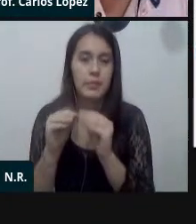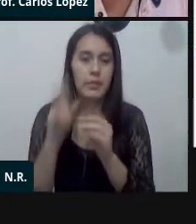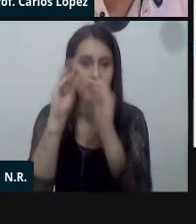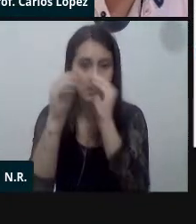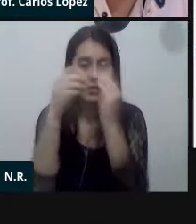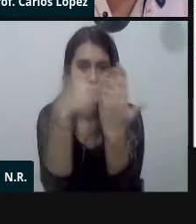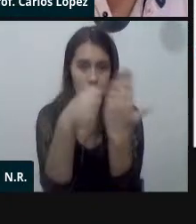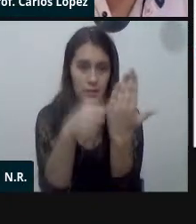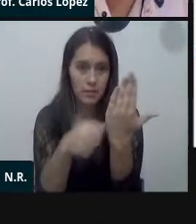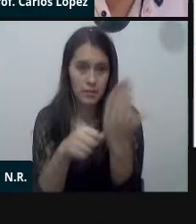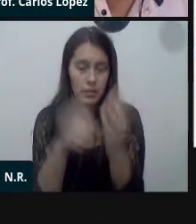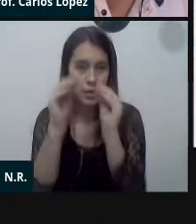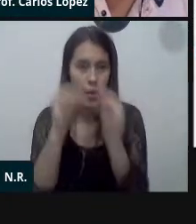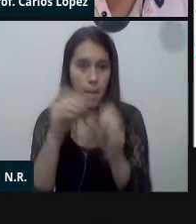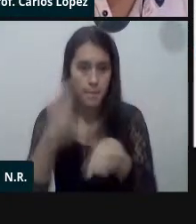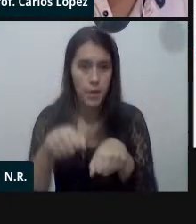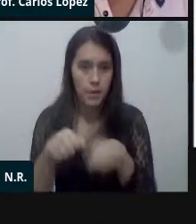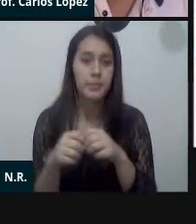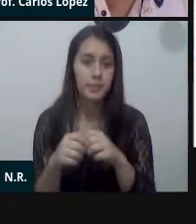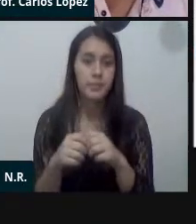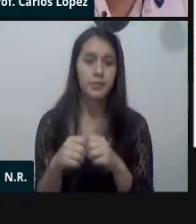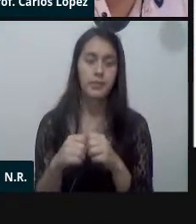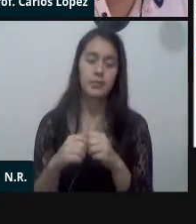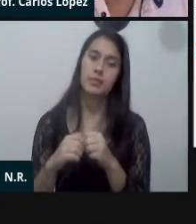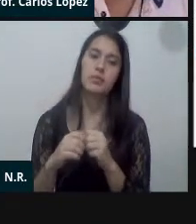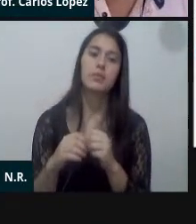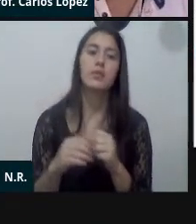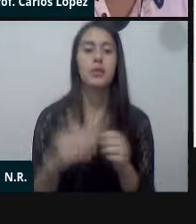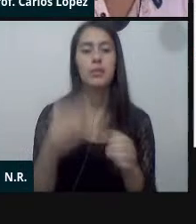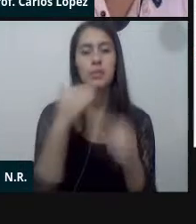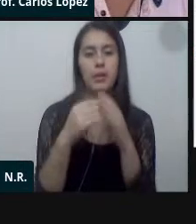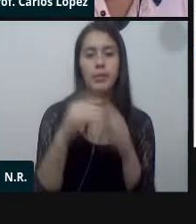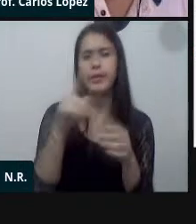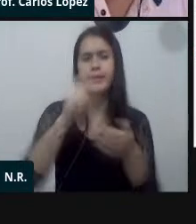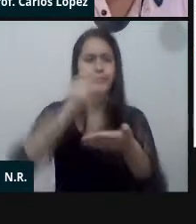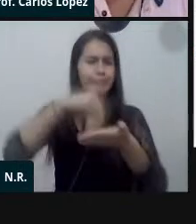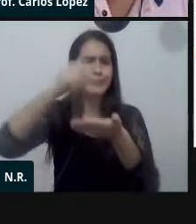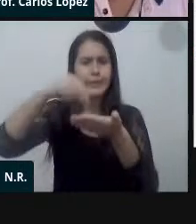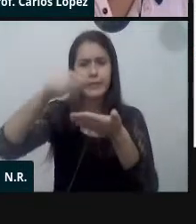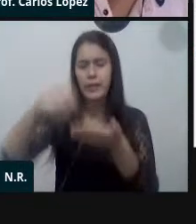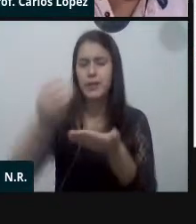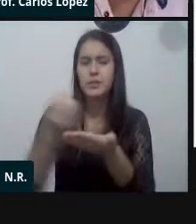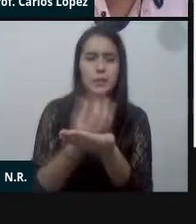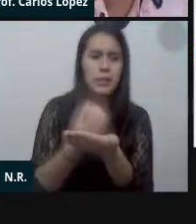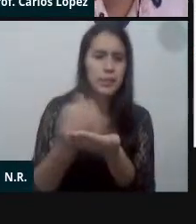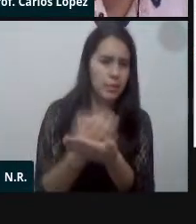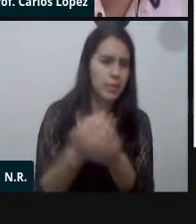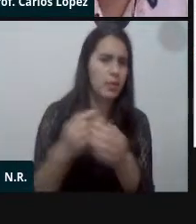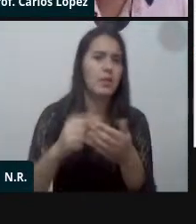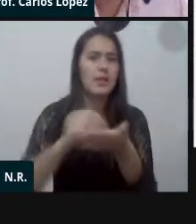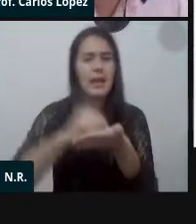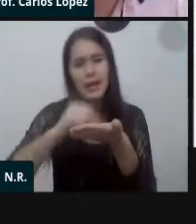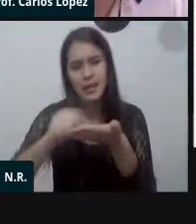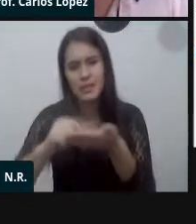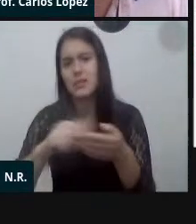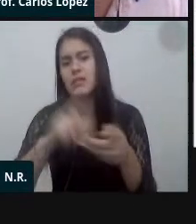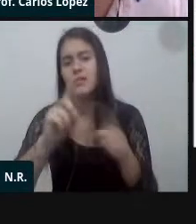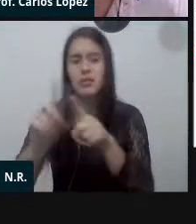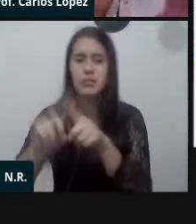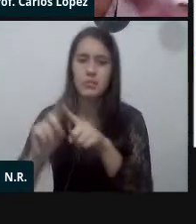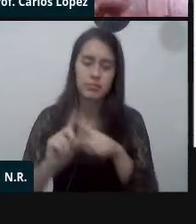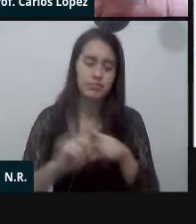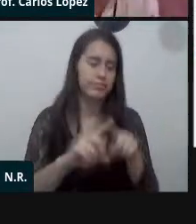herramienta. Y ahí la respuesta del otro, ¿no? Entonces usted puede tener ahí tableros, PowerPoint, rayar la pantalla, explicar,